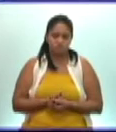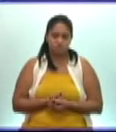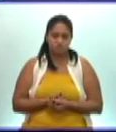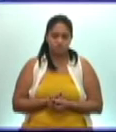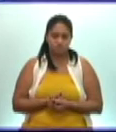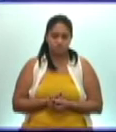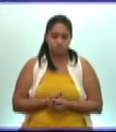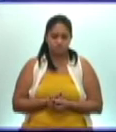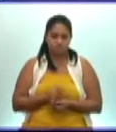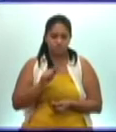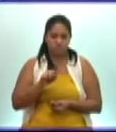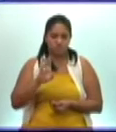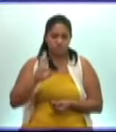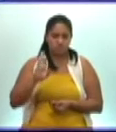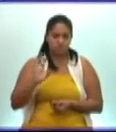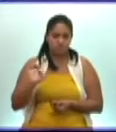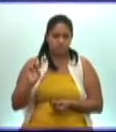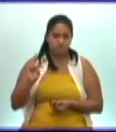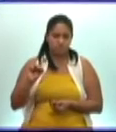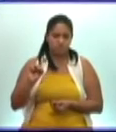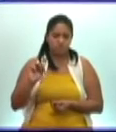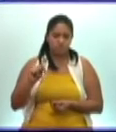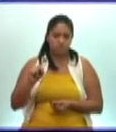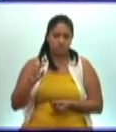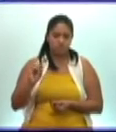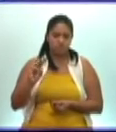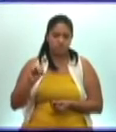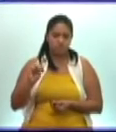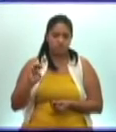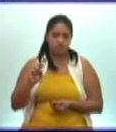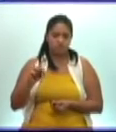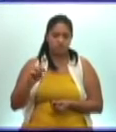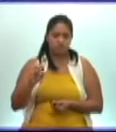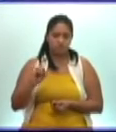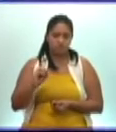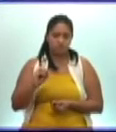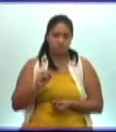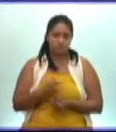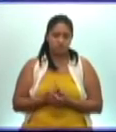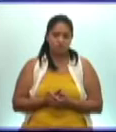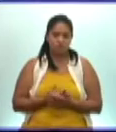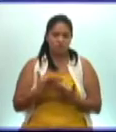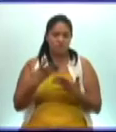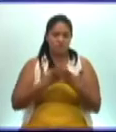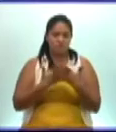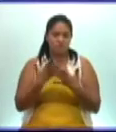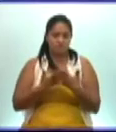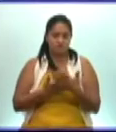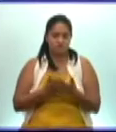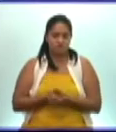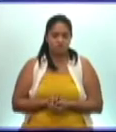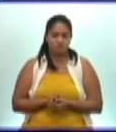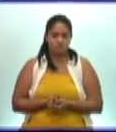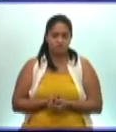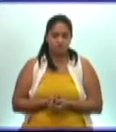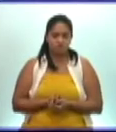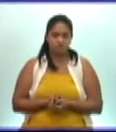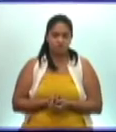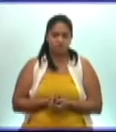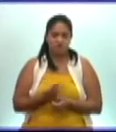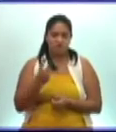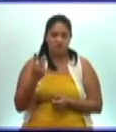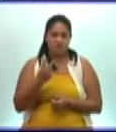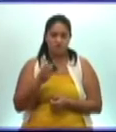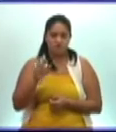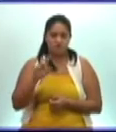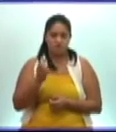el fenómeno de la interferencia, la difracción y dos importantes dispositivos que son la doble ranura de ion y las redes